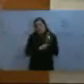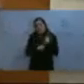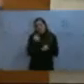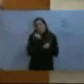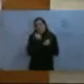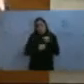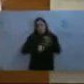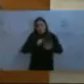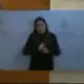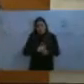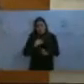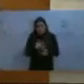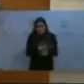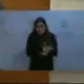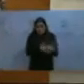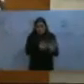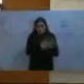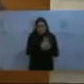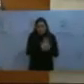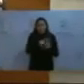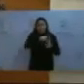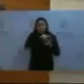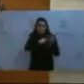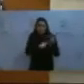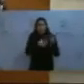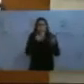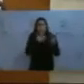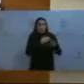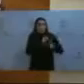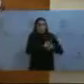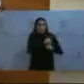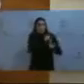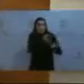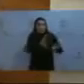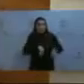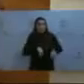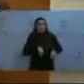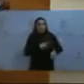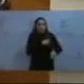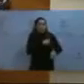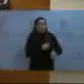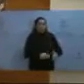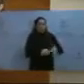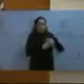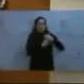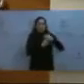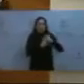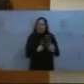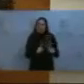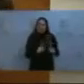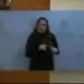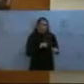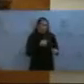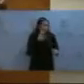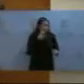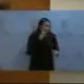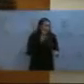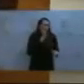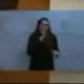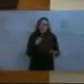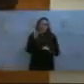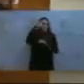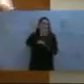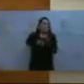los que hice referencia, es donde nosotros creemos que usted no debe paralizarse, ni por el miedo ni por lo que impongan